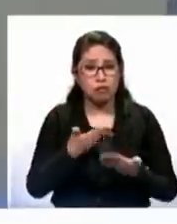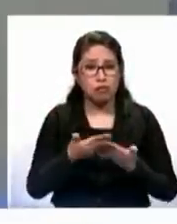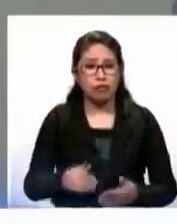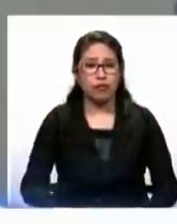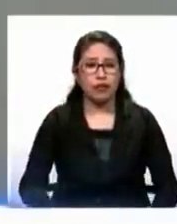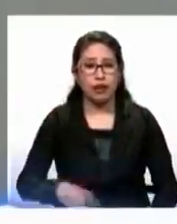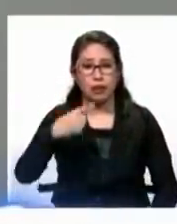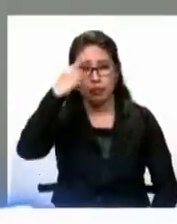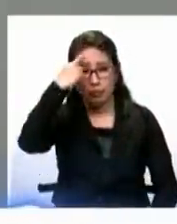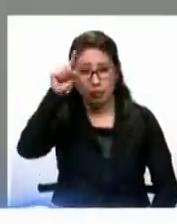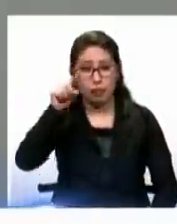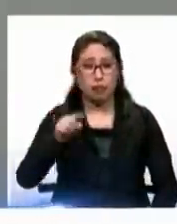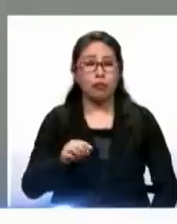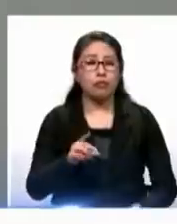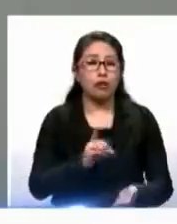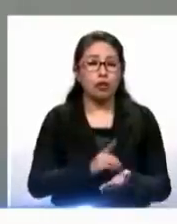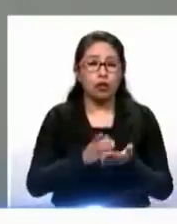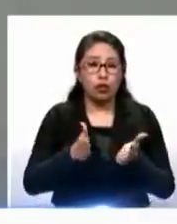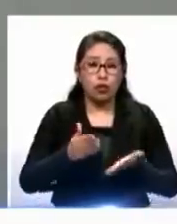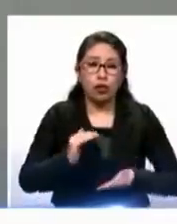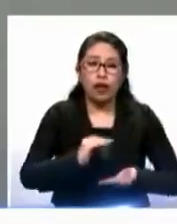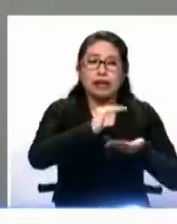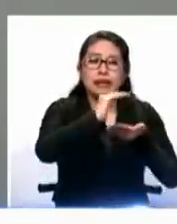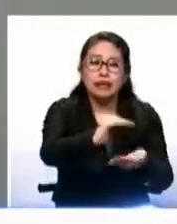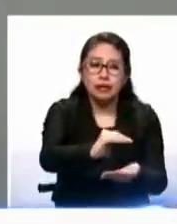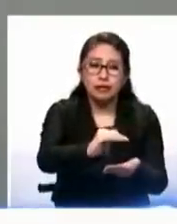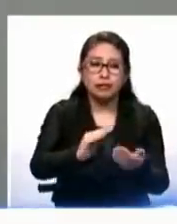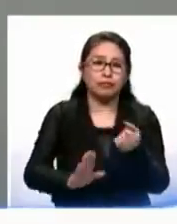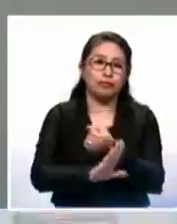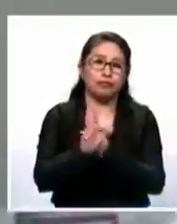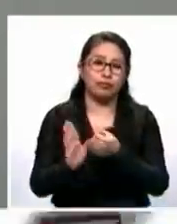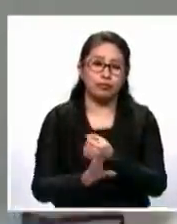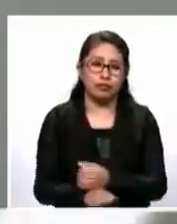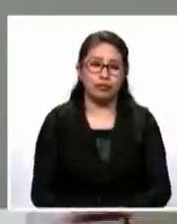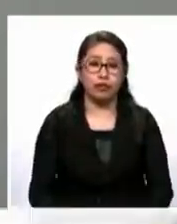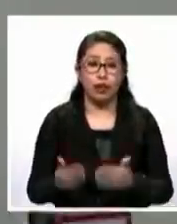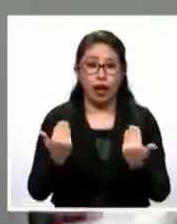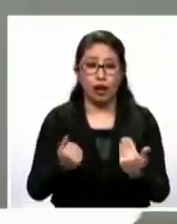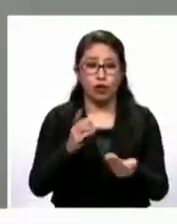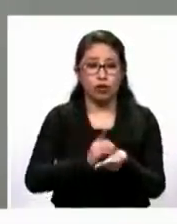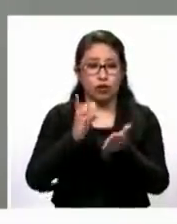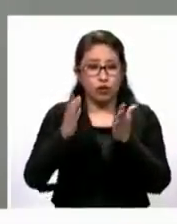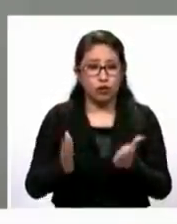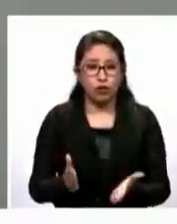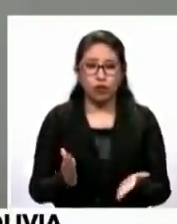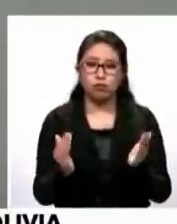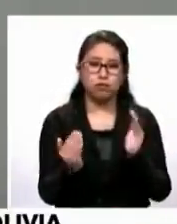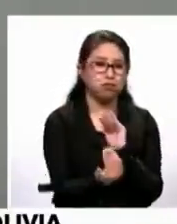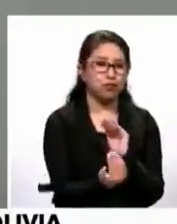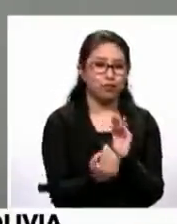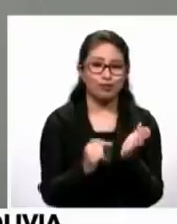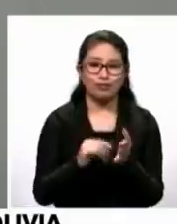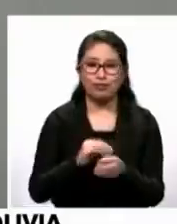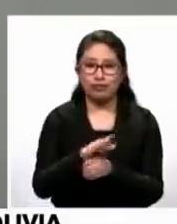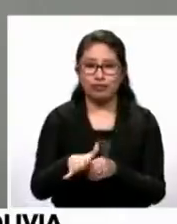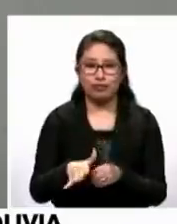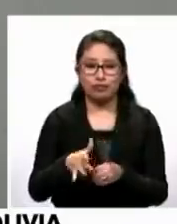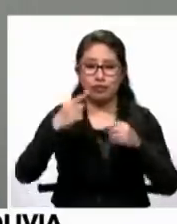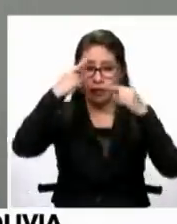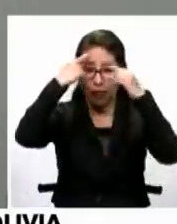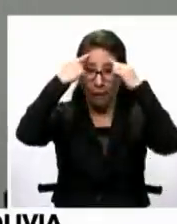al que le estamos debiendo tanto, al personal médico que es ahora el que está exponiendo su vida para poder atender a